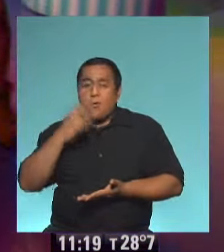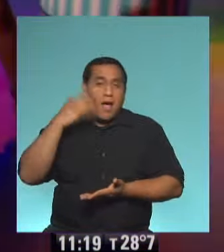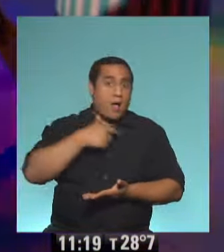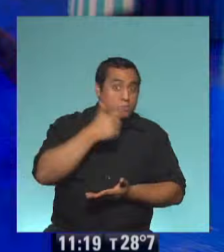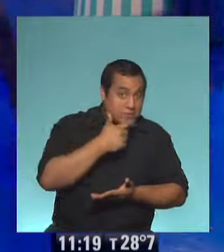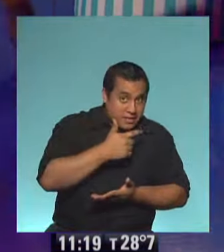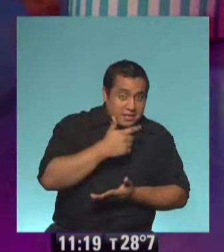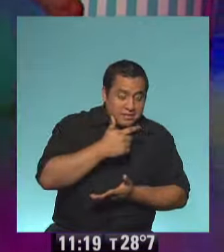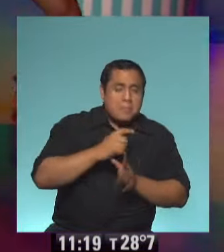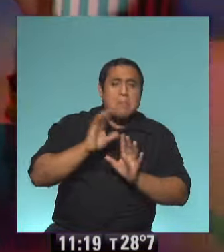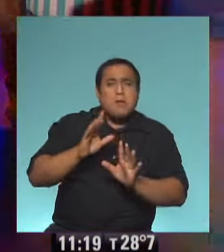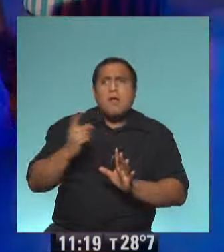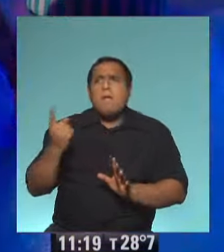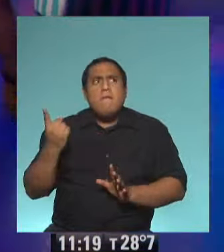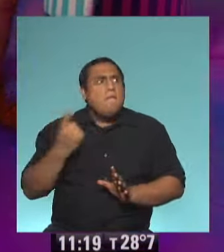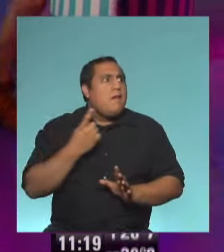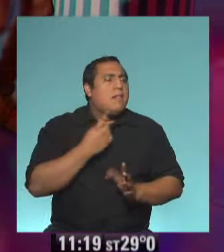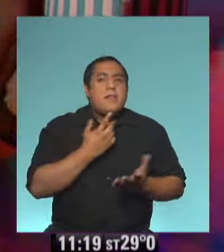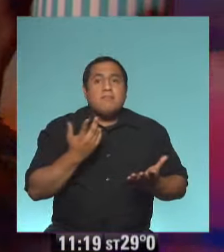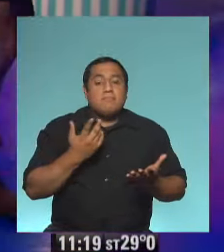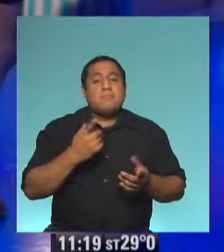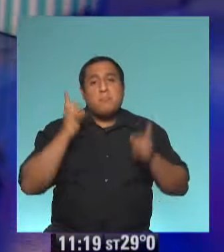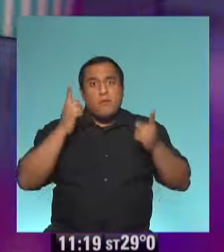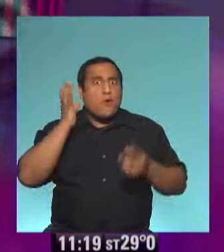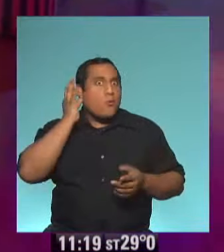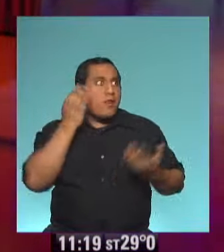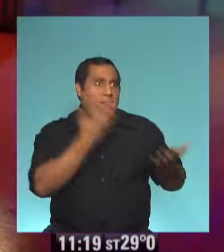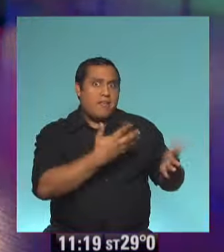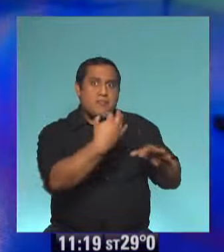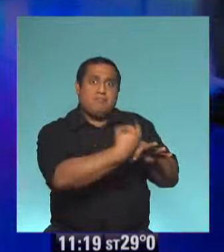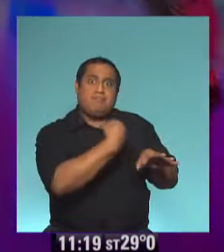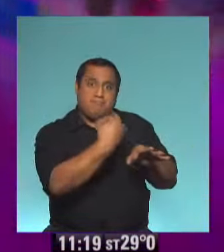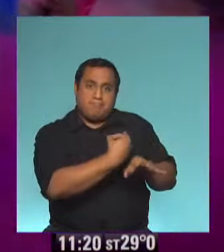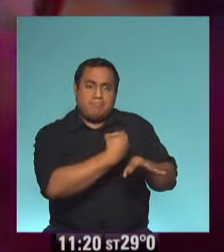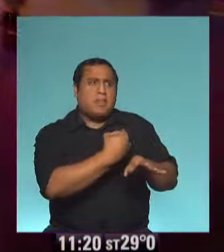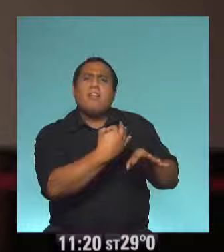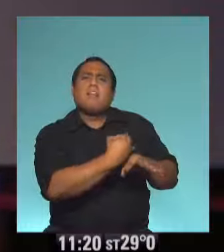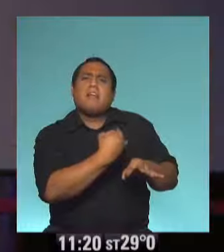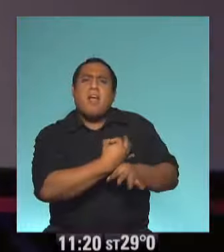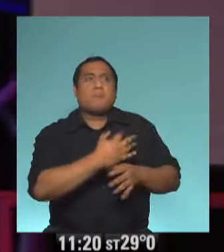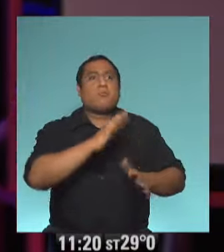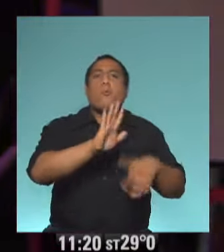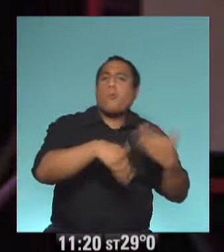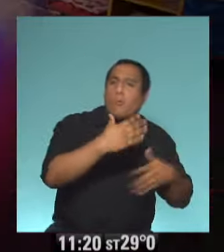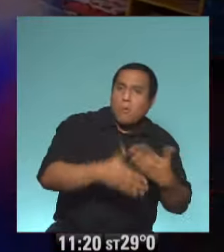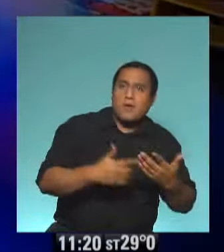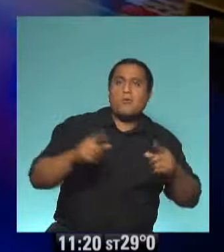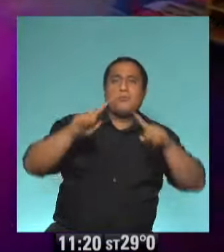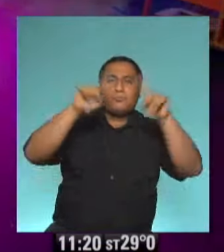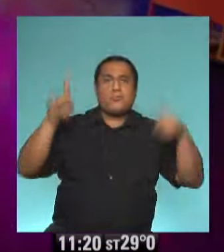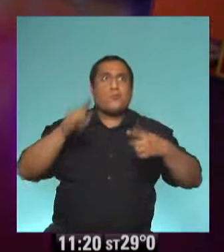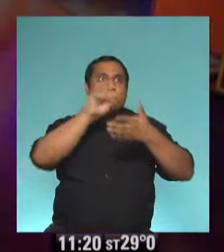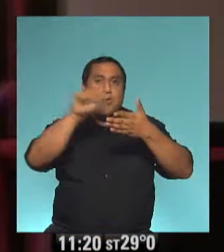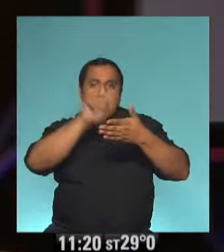Agustina. Pero nuestra clase está incompleta todavía sin la señora Julia que nos guía. Y se suma con juegos, con